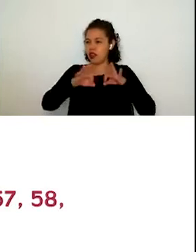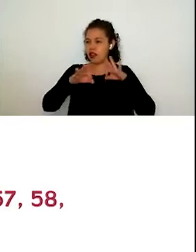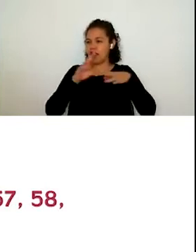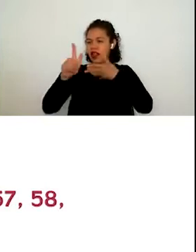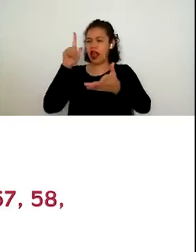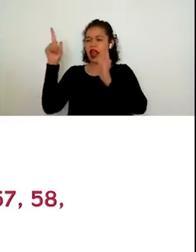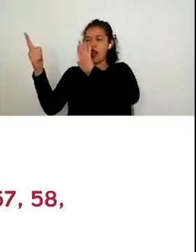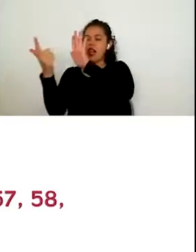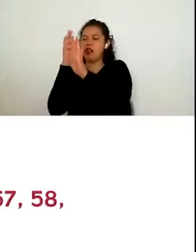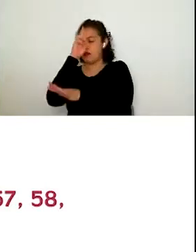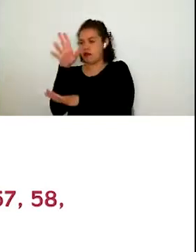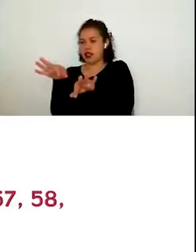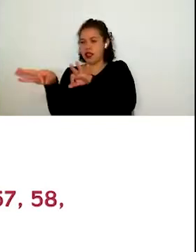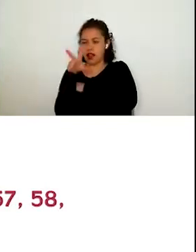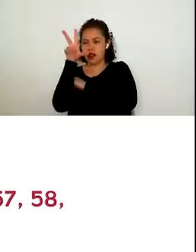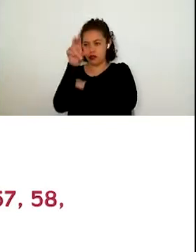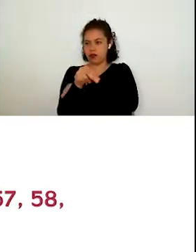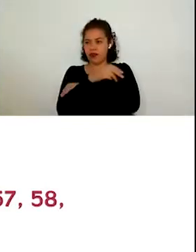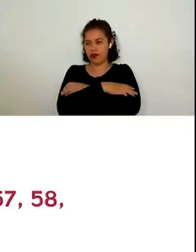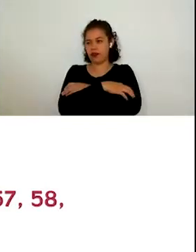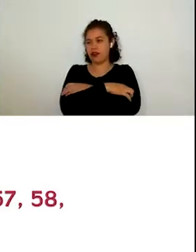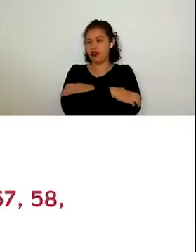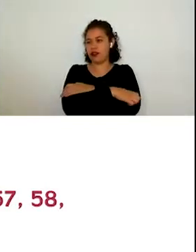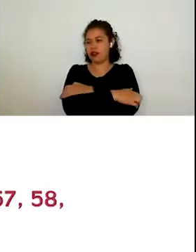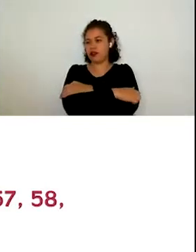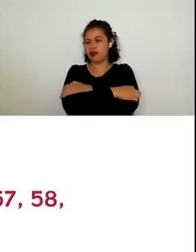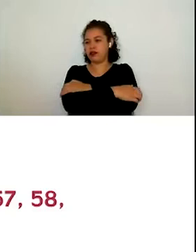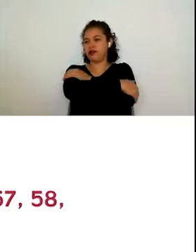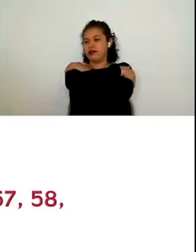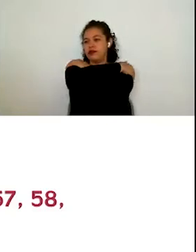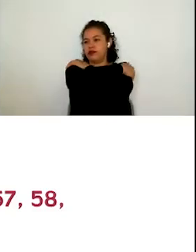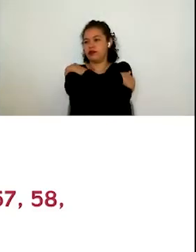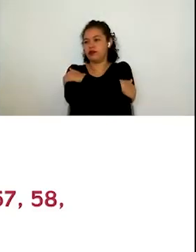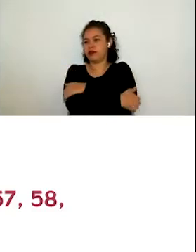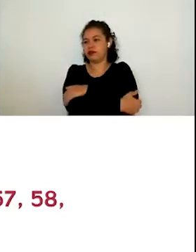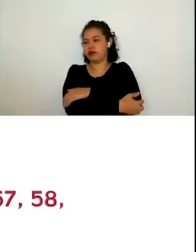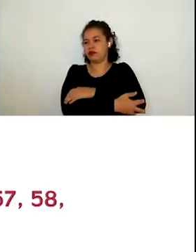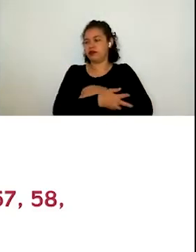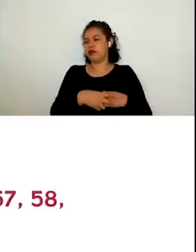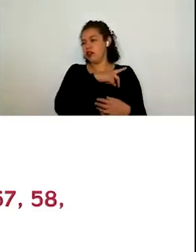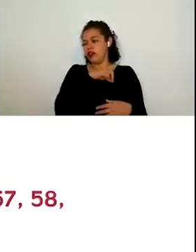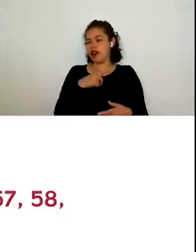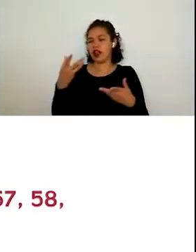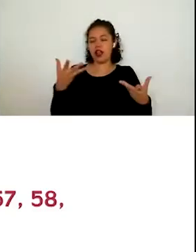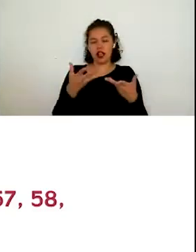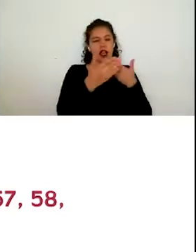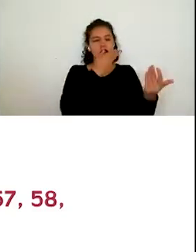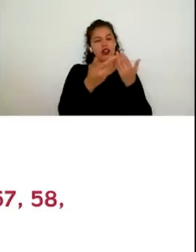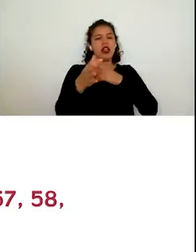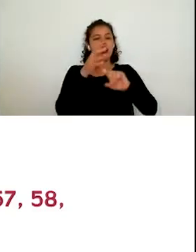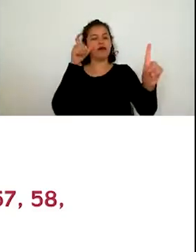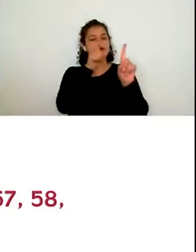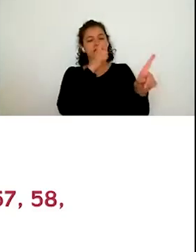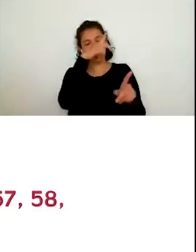ley. Deben ejercer las acciones y defensas para que la institución lleve